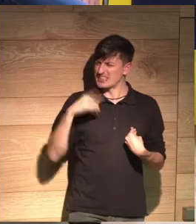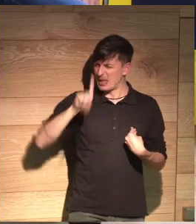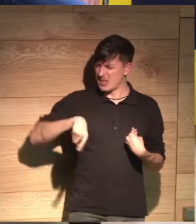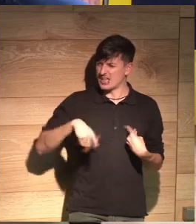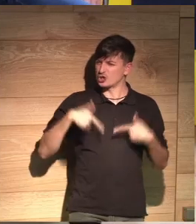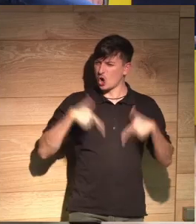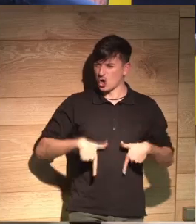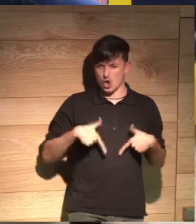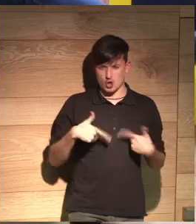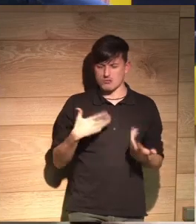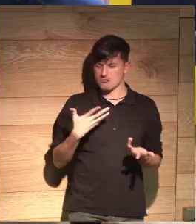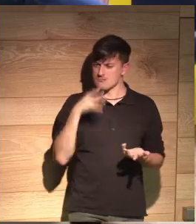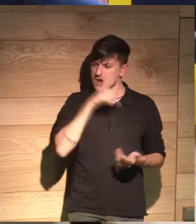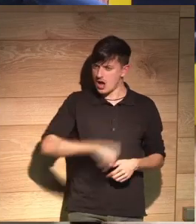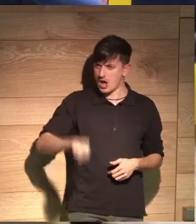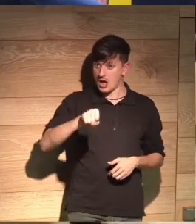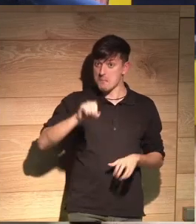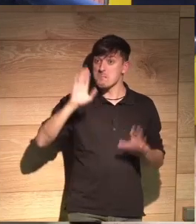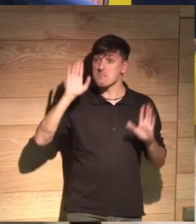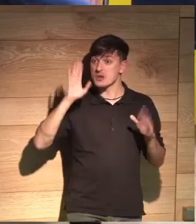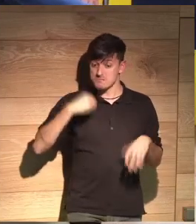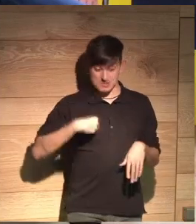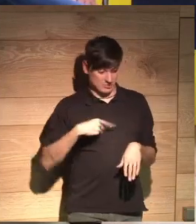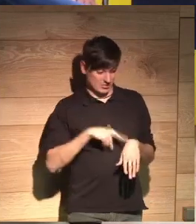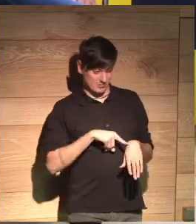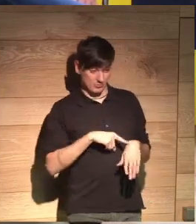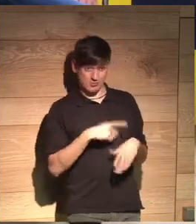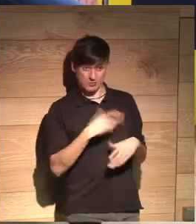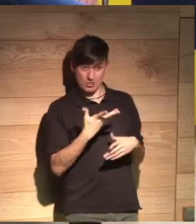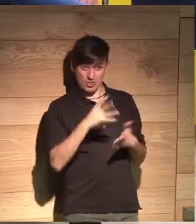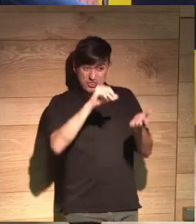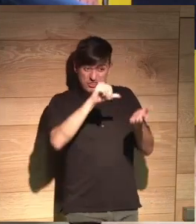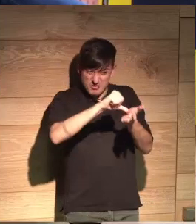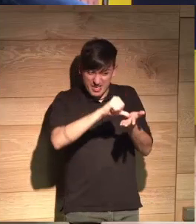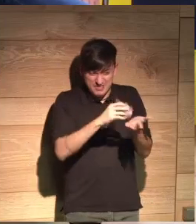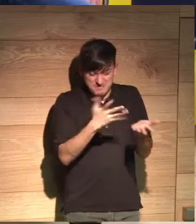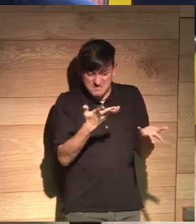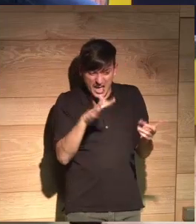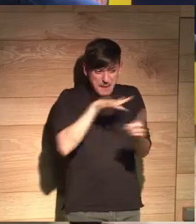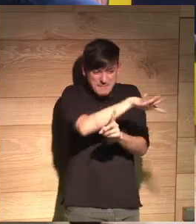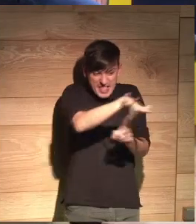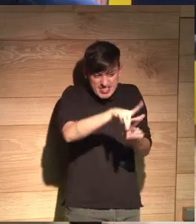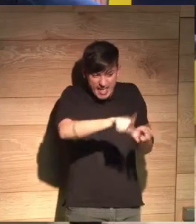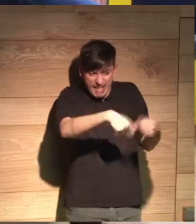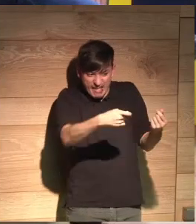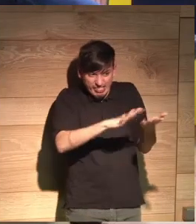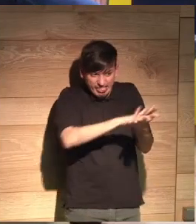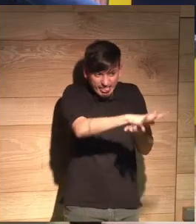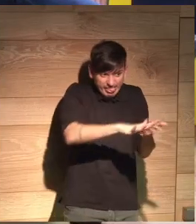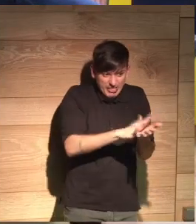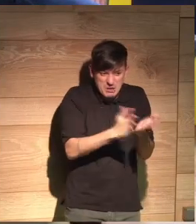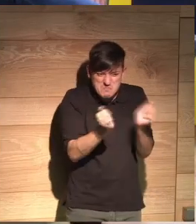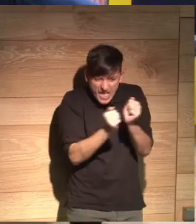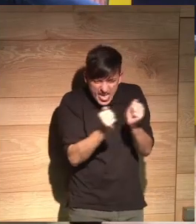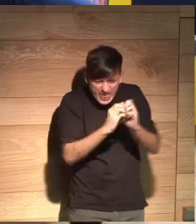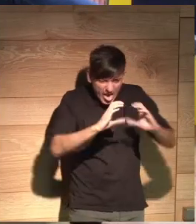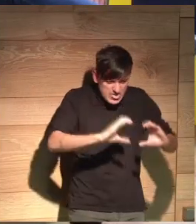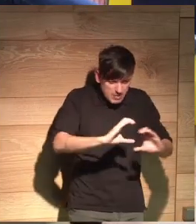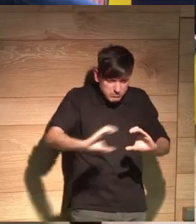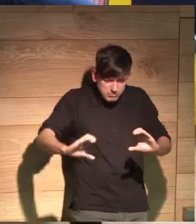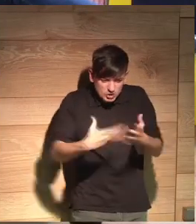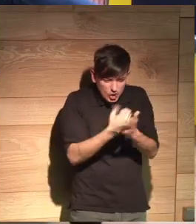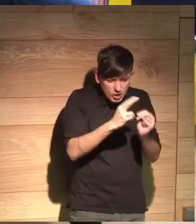no es excepcional pero al mismo tiempo la ciudad y está destruyendo un poco el ambiente porque la piedra lo que usamos para